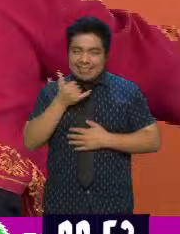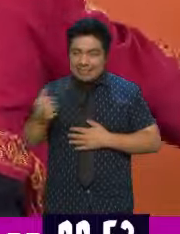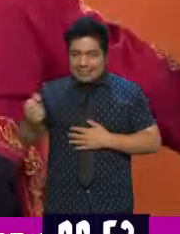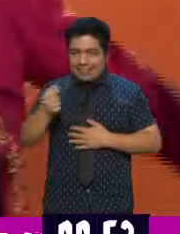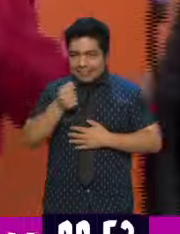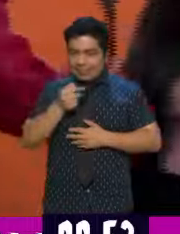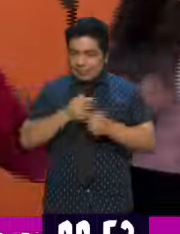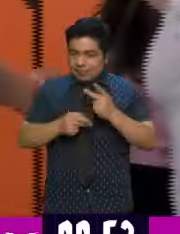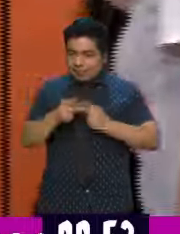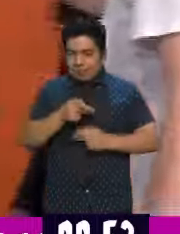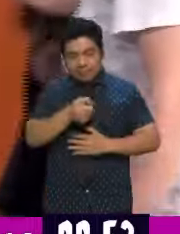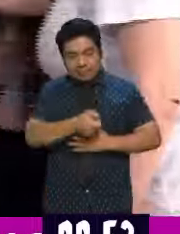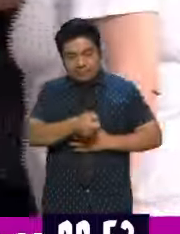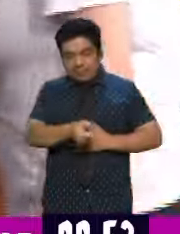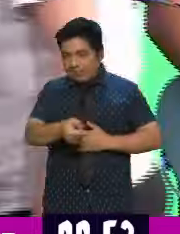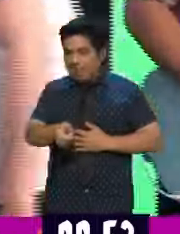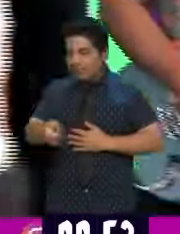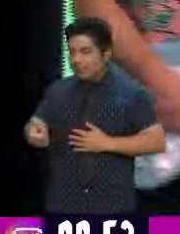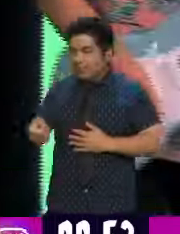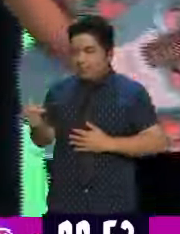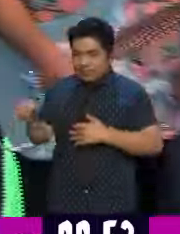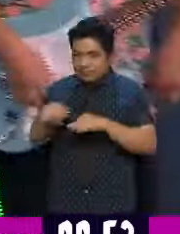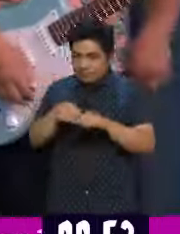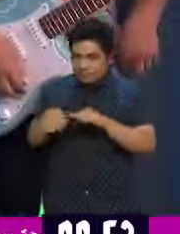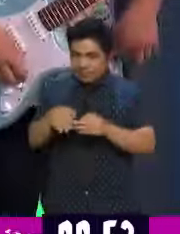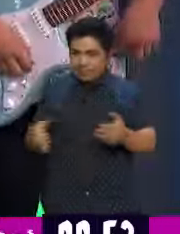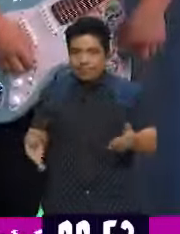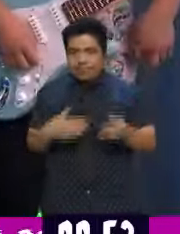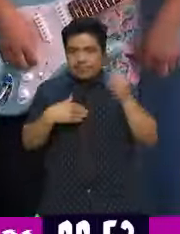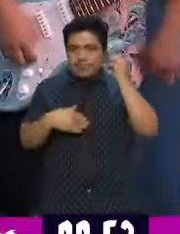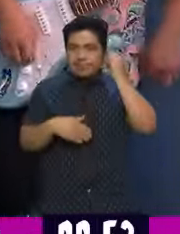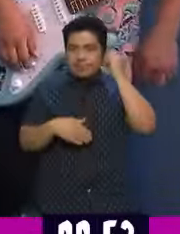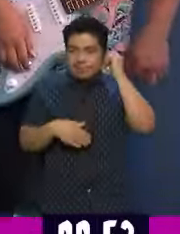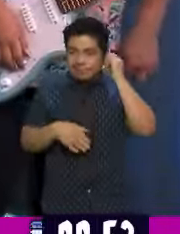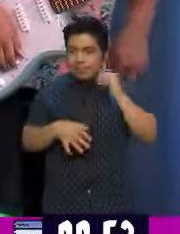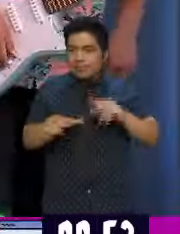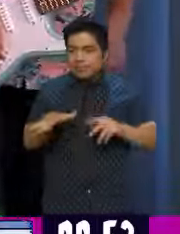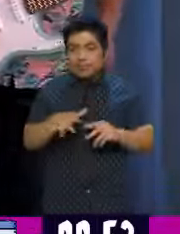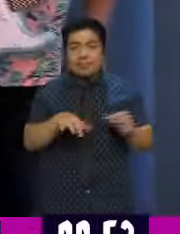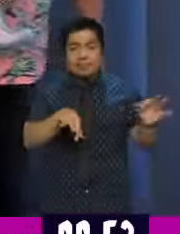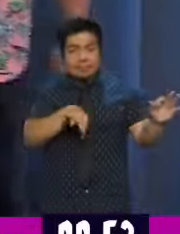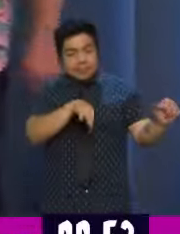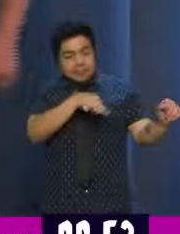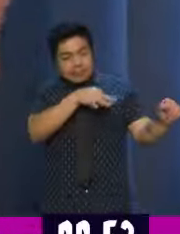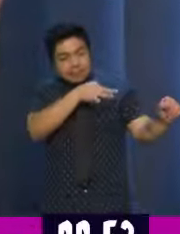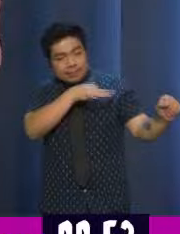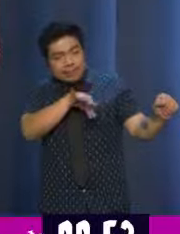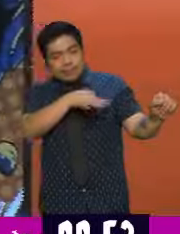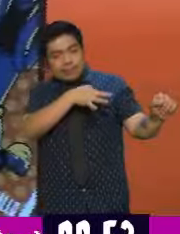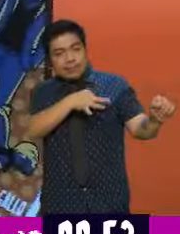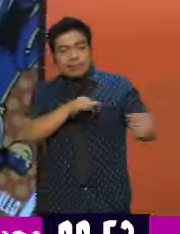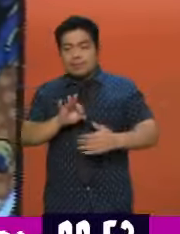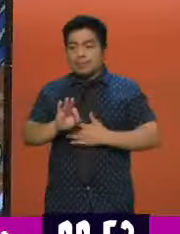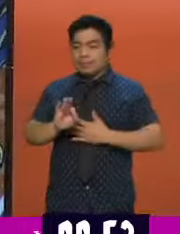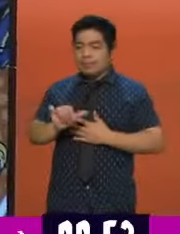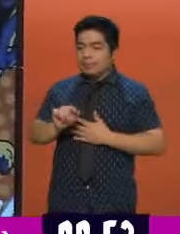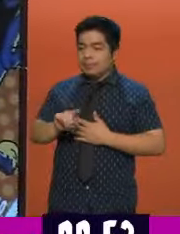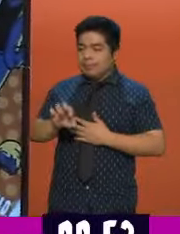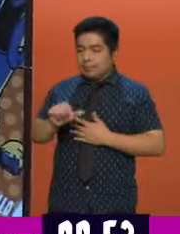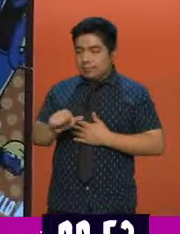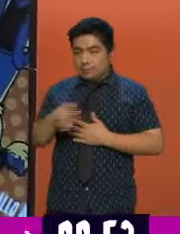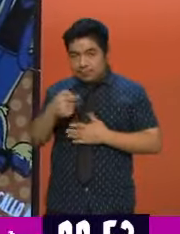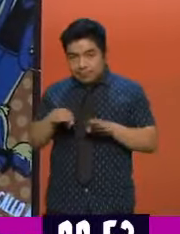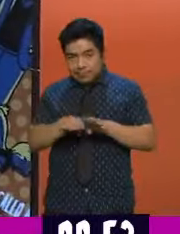Bienvenido, compañero. Permítame de a este ver, lado. A ver, usted póngase a trabajar. Ahí estamos, ahora sí. En el... Es violín, sí, es violín. En el violín. Fabián Sosa, mucho